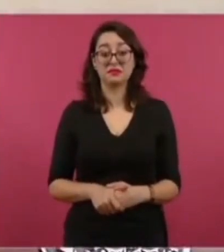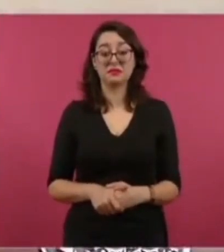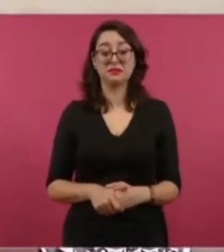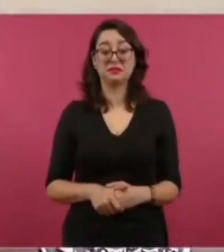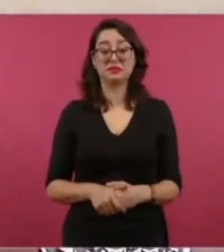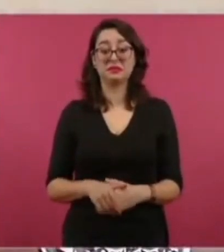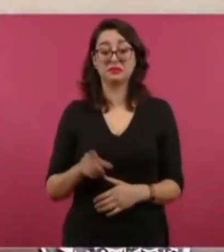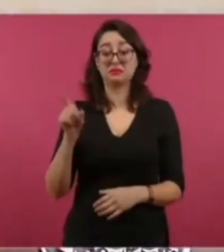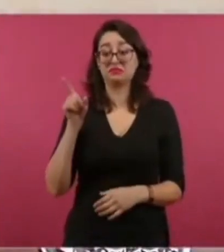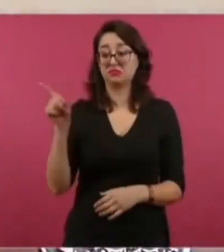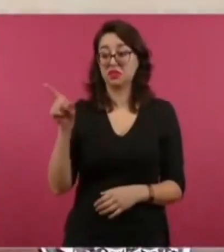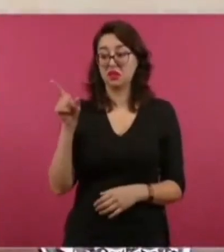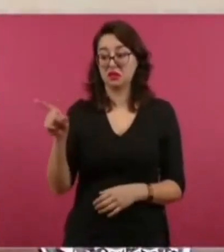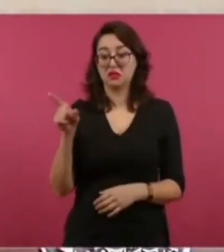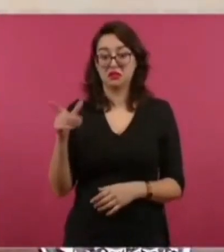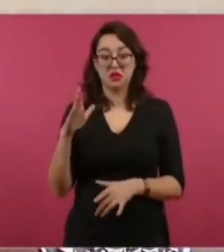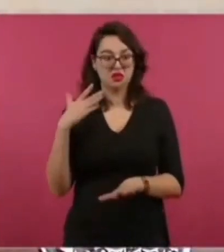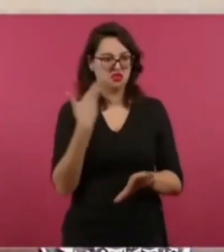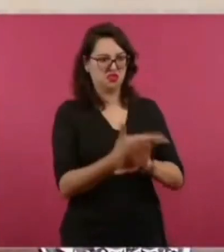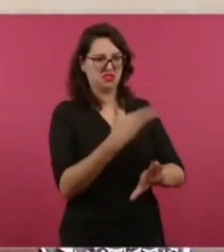De que el peso